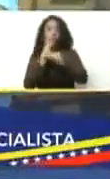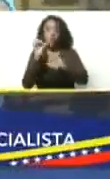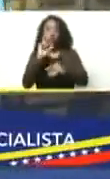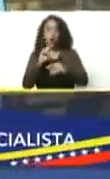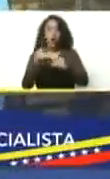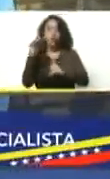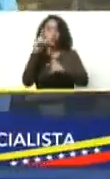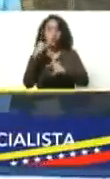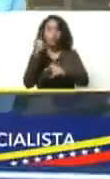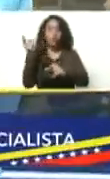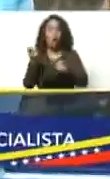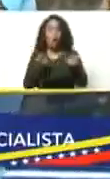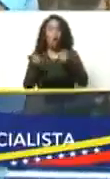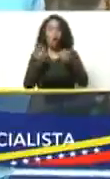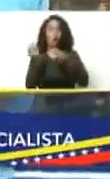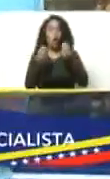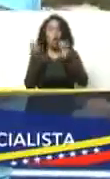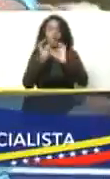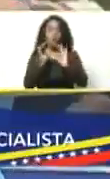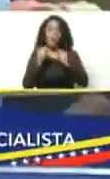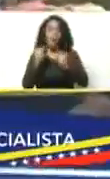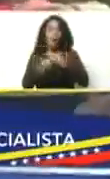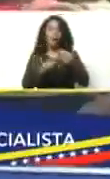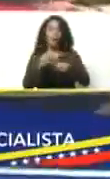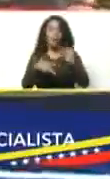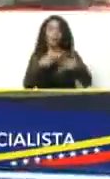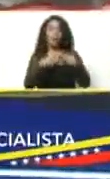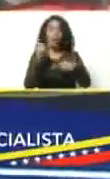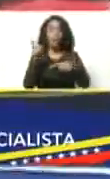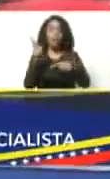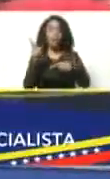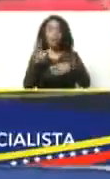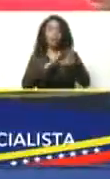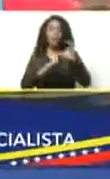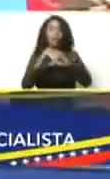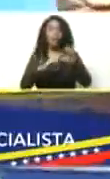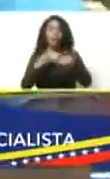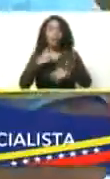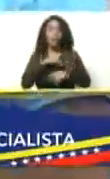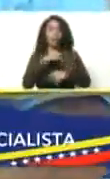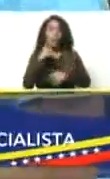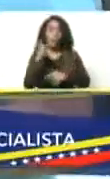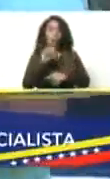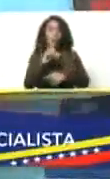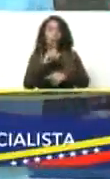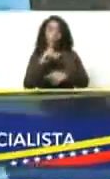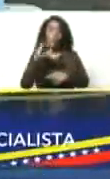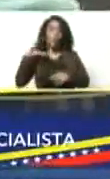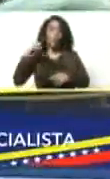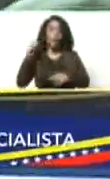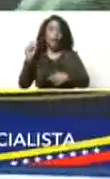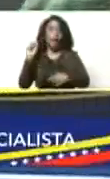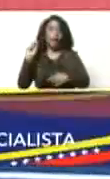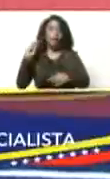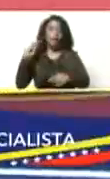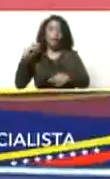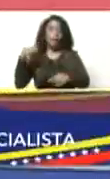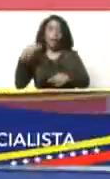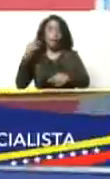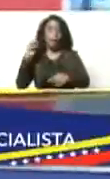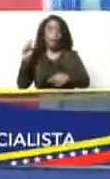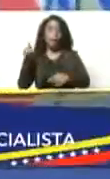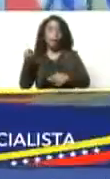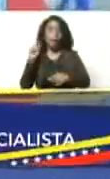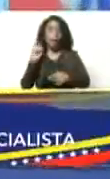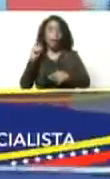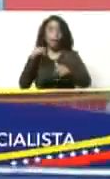a sus hijos, dominemos la técnica para dominar la producción. Entonces, en ese proceso de cientificación, nosotros decíamos, no son las cachamas, tenemos que irnos a las tilapias. Las tilapias